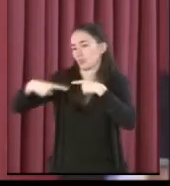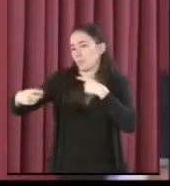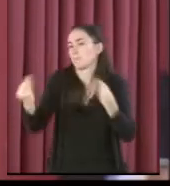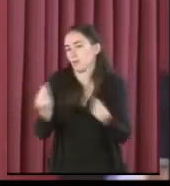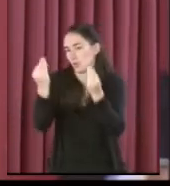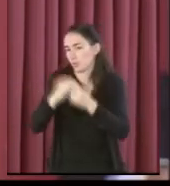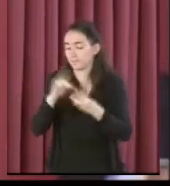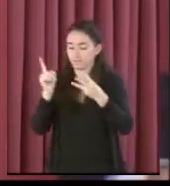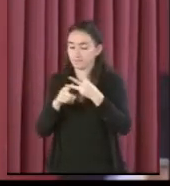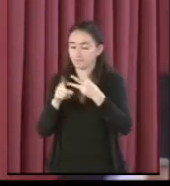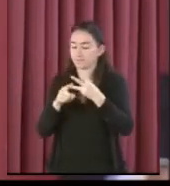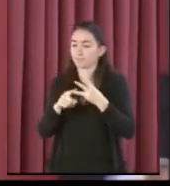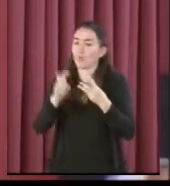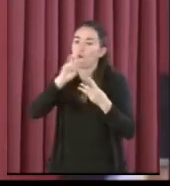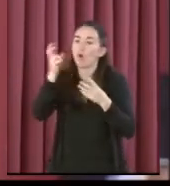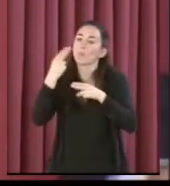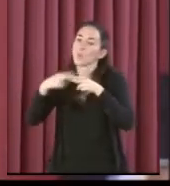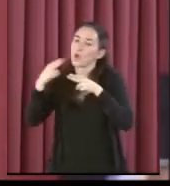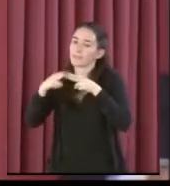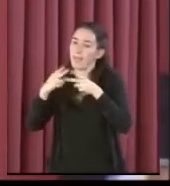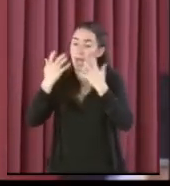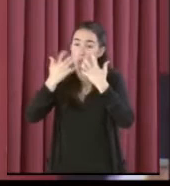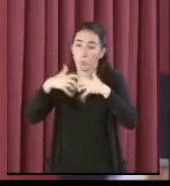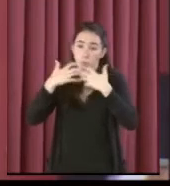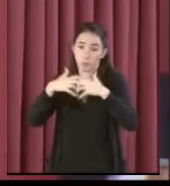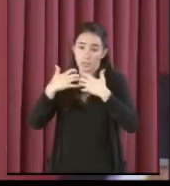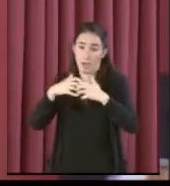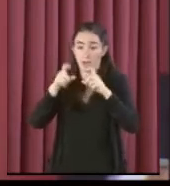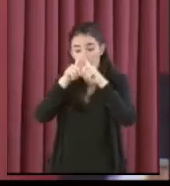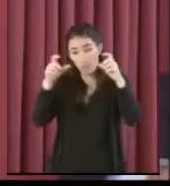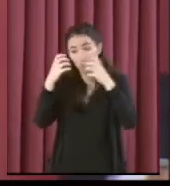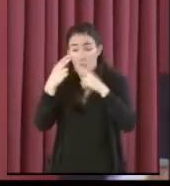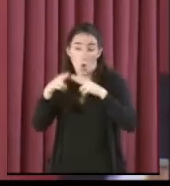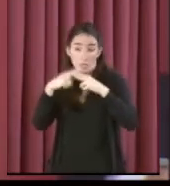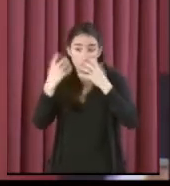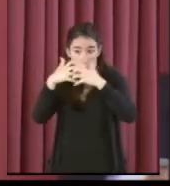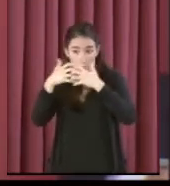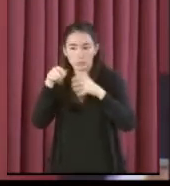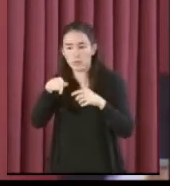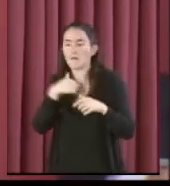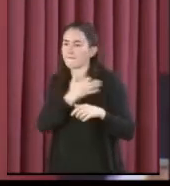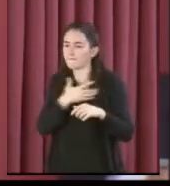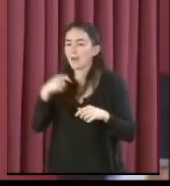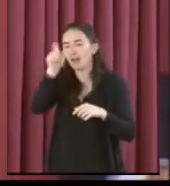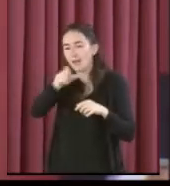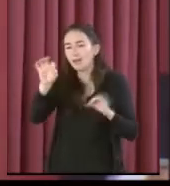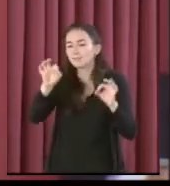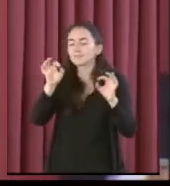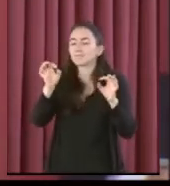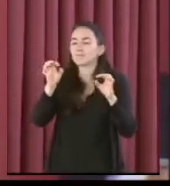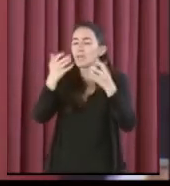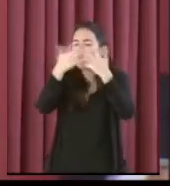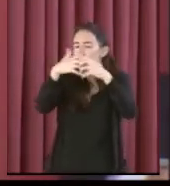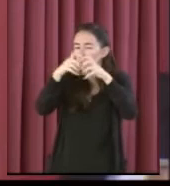El tercero de los ejes, una política industrial. Hemos puesto suelo industrial a disposición de las empresas en condiciones competitivas, tanto